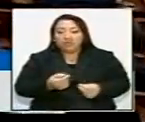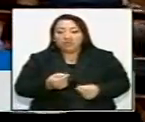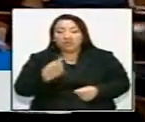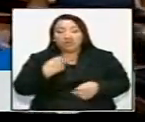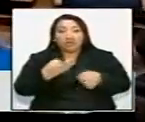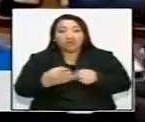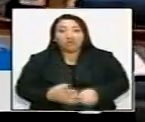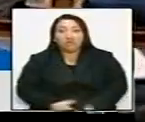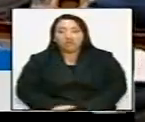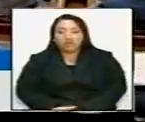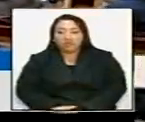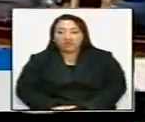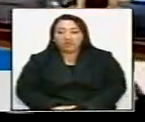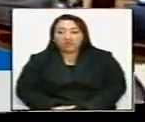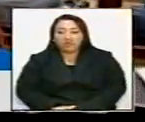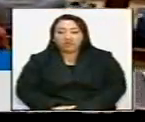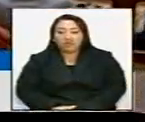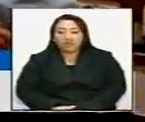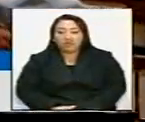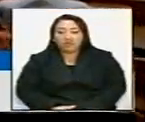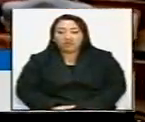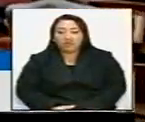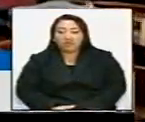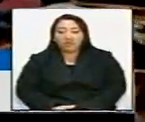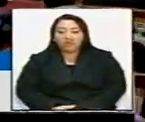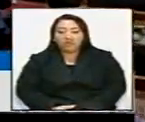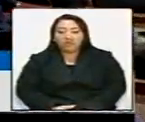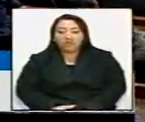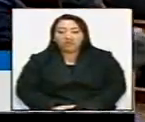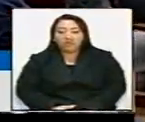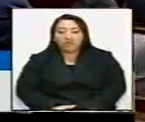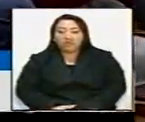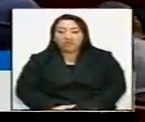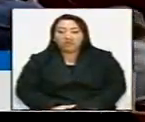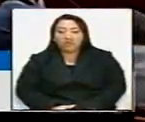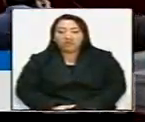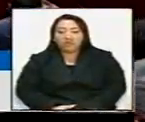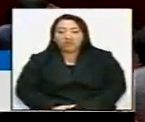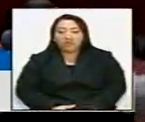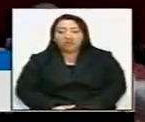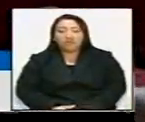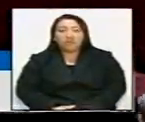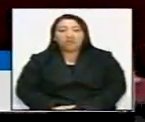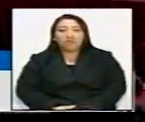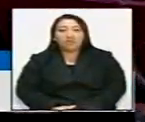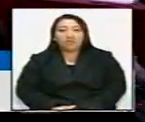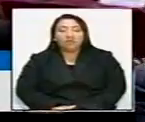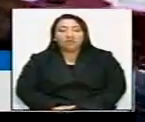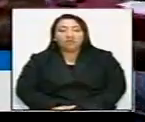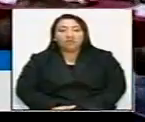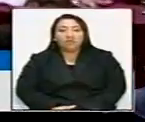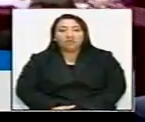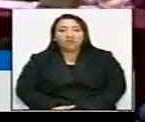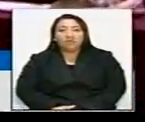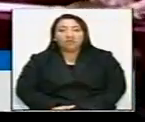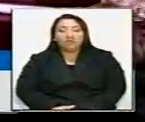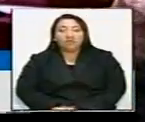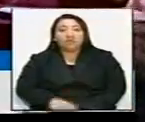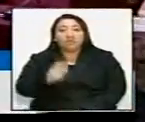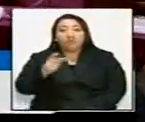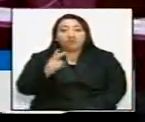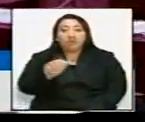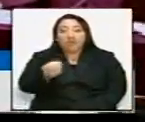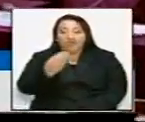comentar algo de la presentación que el profesor Banks ha venido mostrando a lo largo del